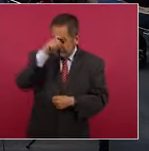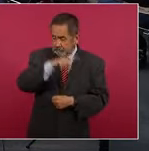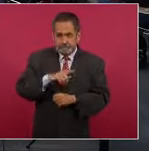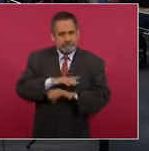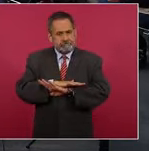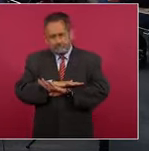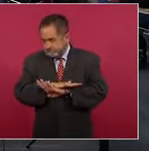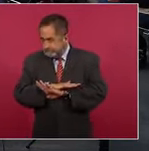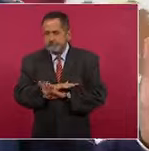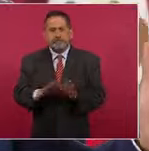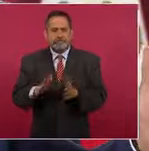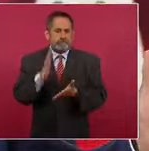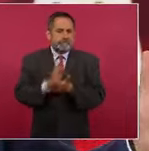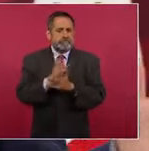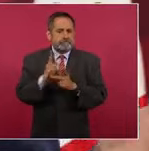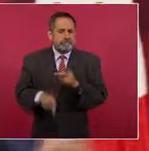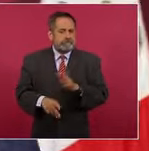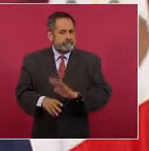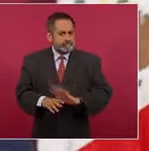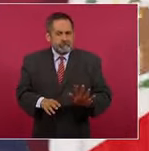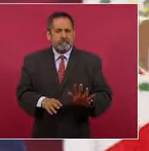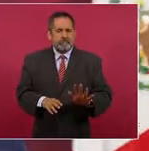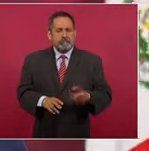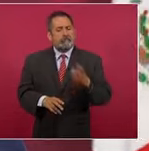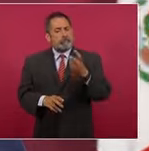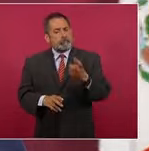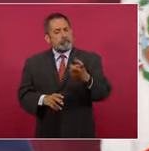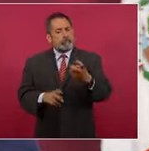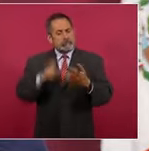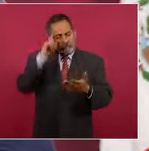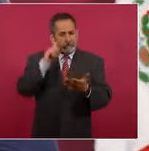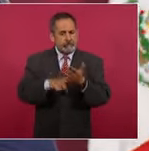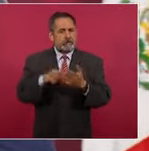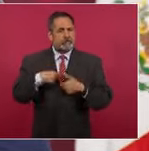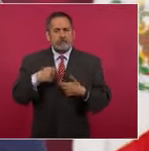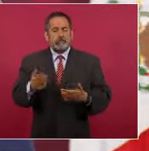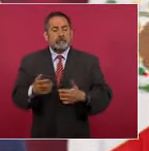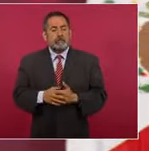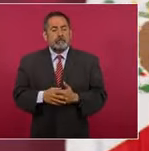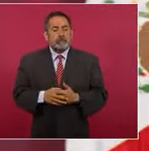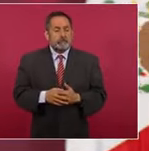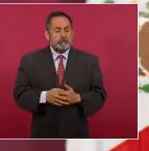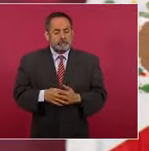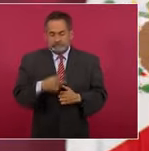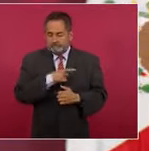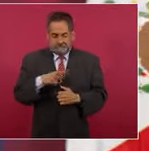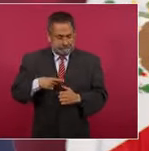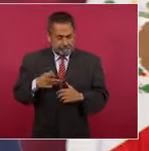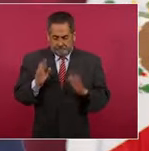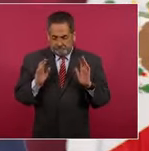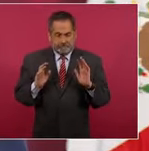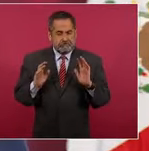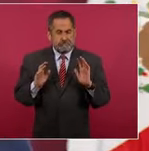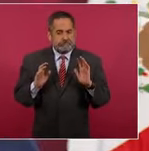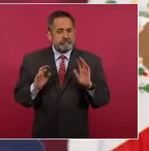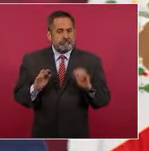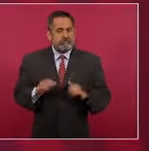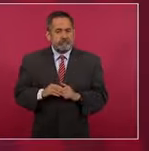Entonces, creo yo que pues iban